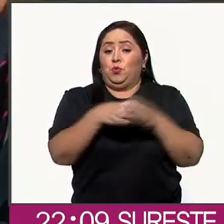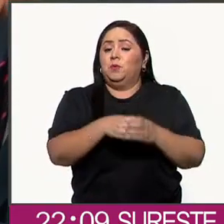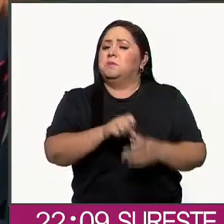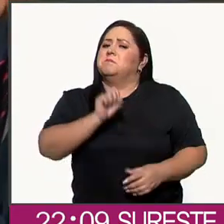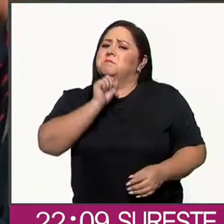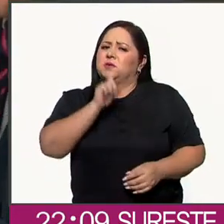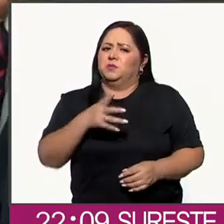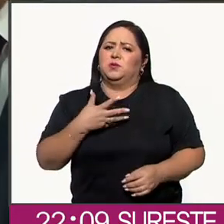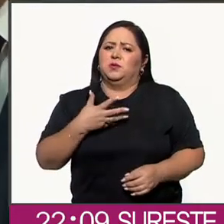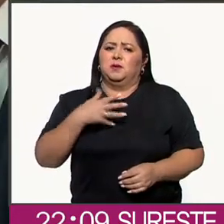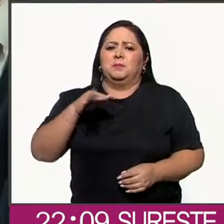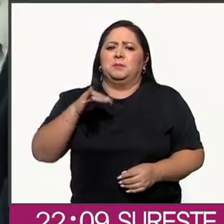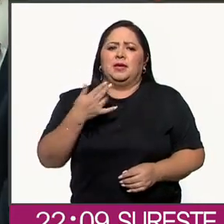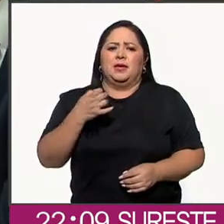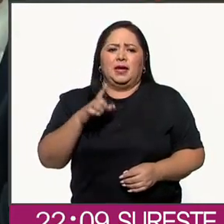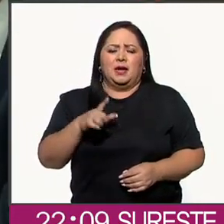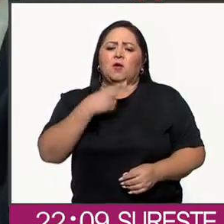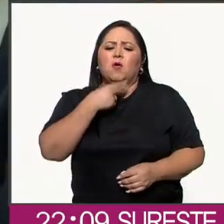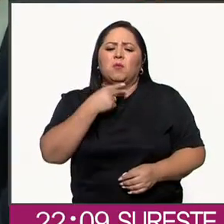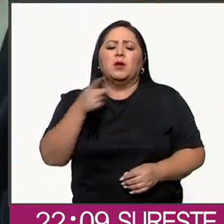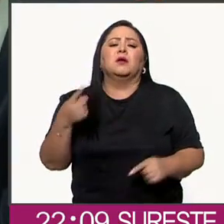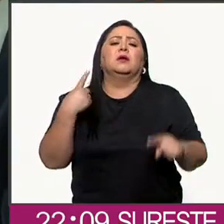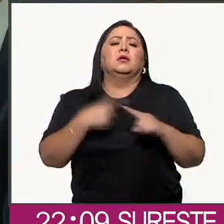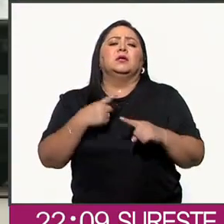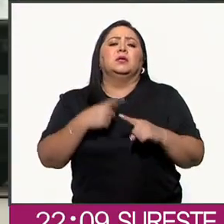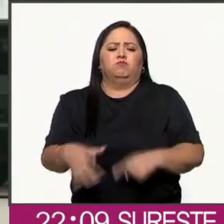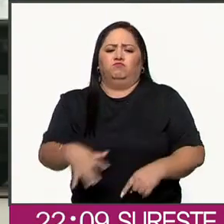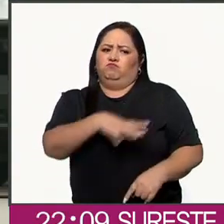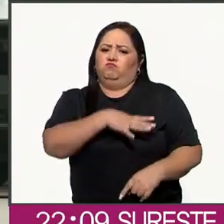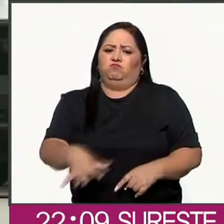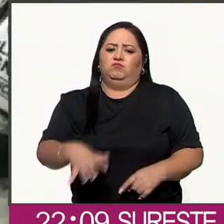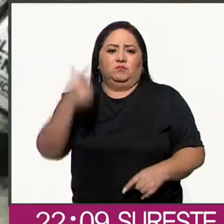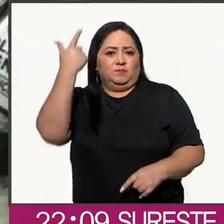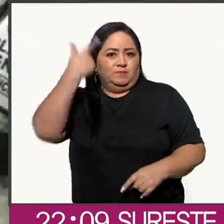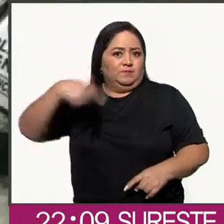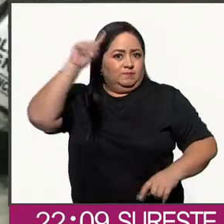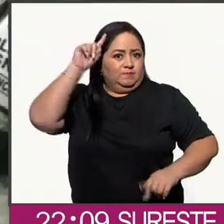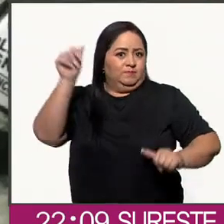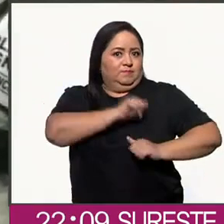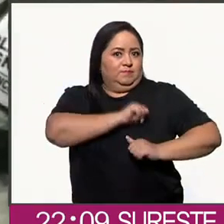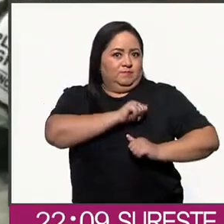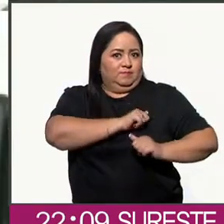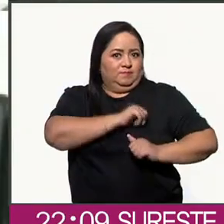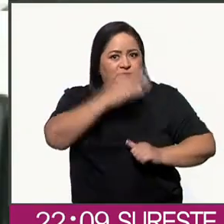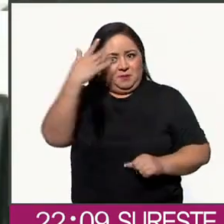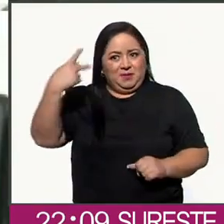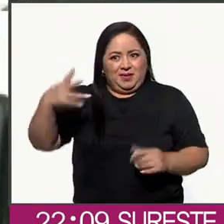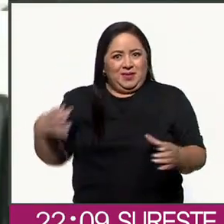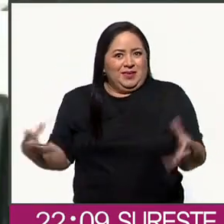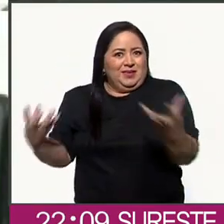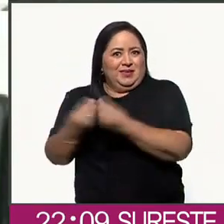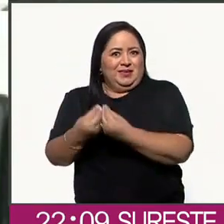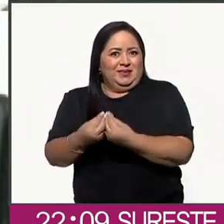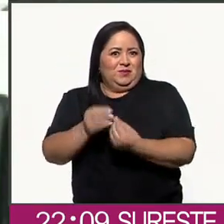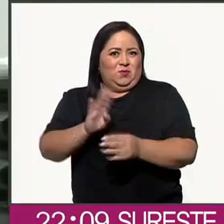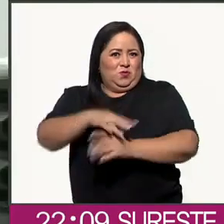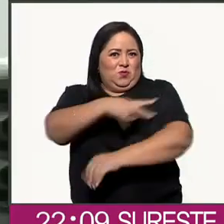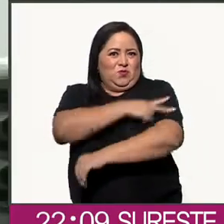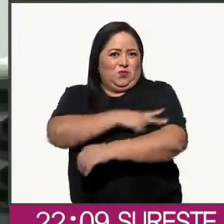también está Miguel Carbonell Sánchez, quien se ha opuesto a que la Guardia Nacional dependa de la Sedena, argumentando una